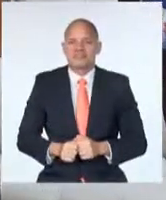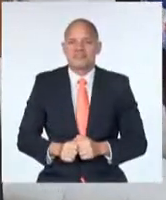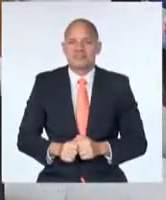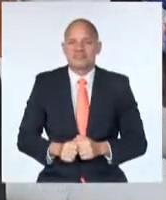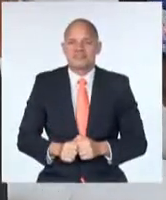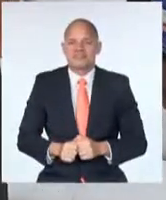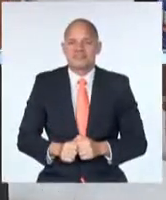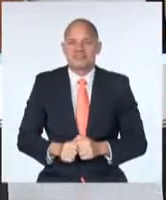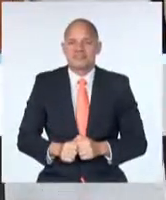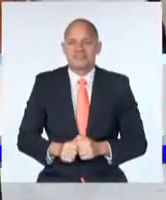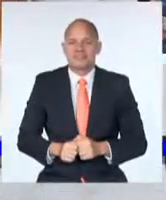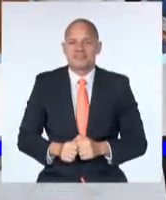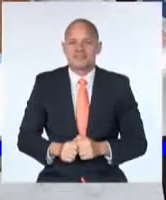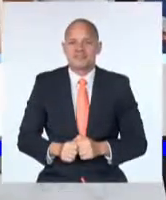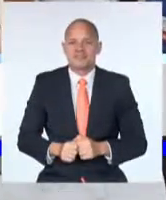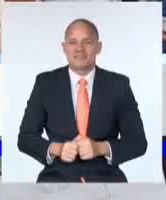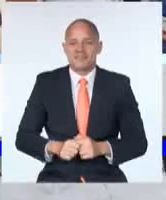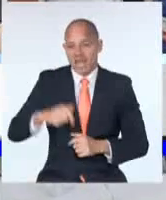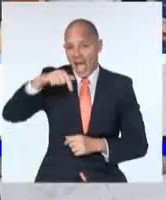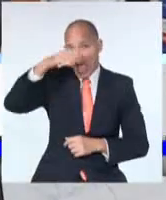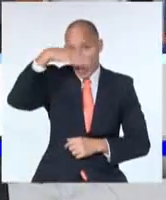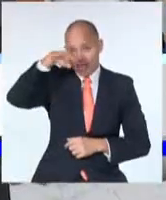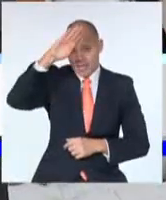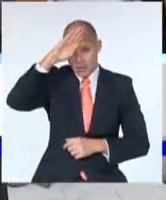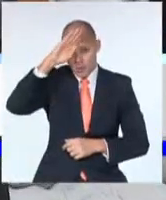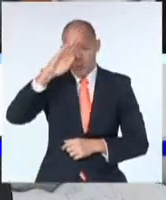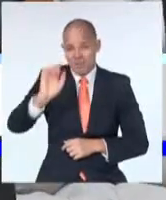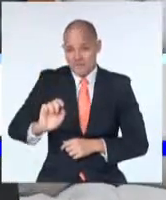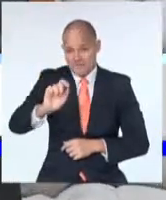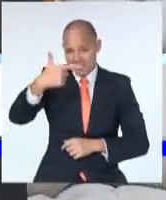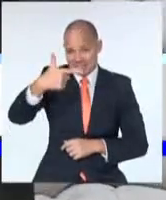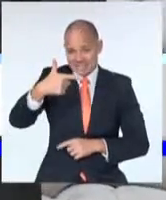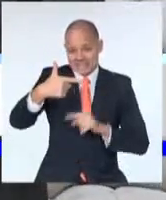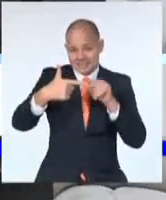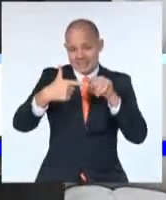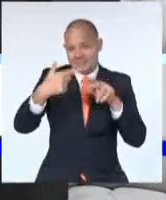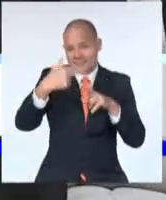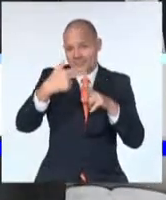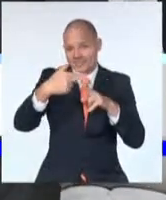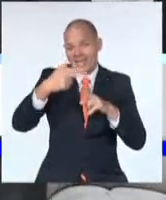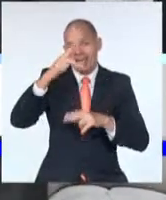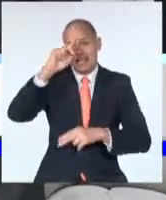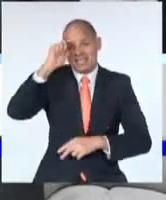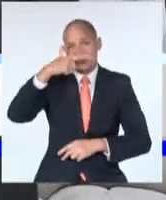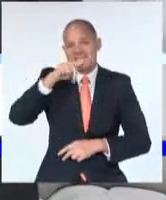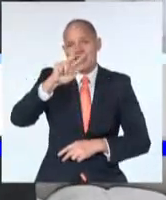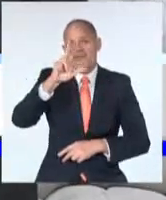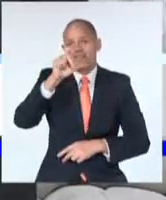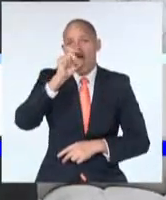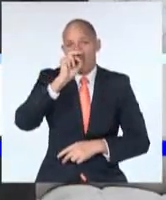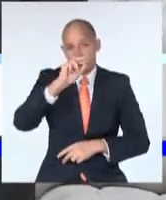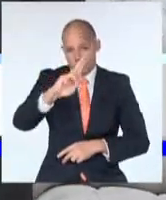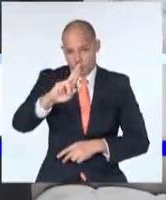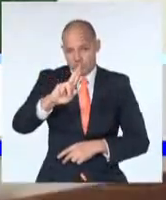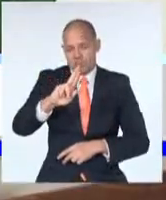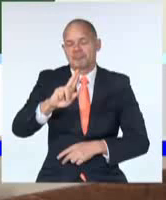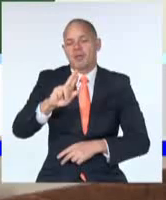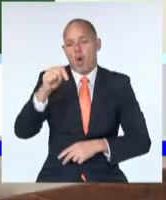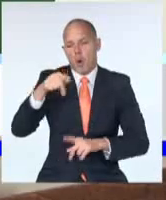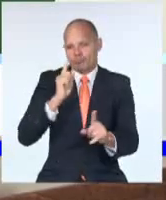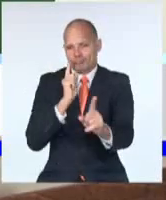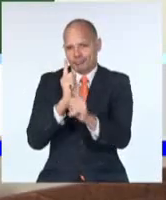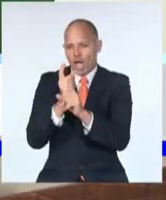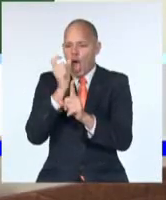El miembro del Buró Político y vicepresidente de la República, Salvador Valdés Mesa, sostuvo un encuentro con su par de Namibia, Nangolo